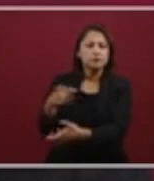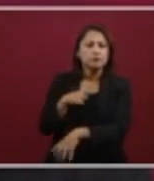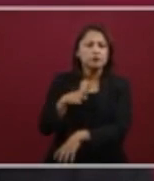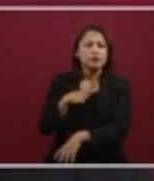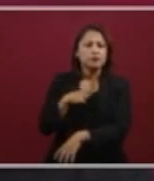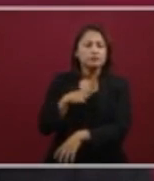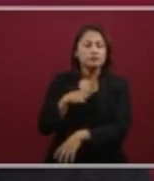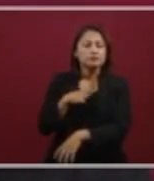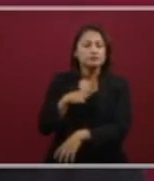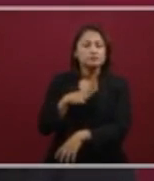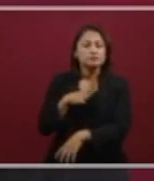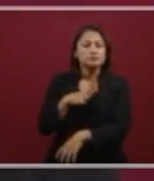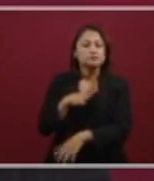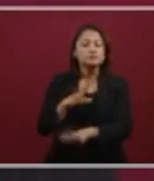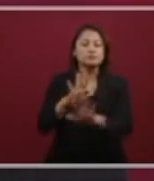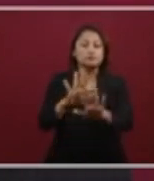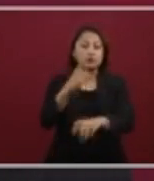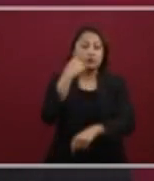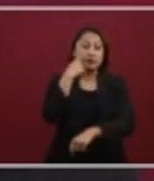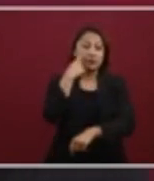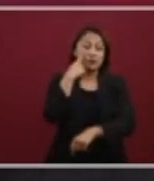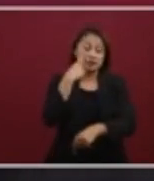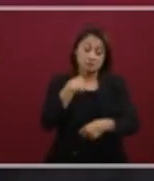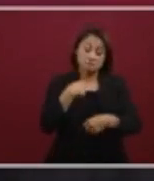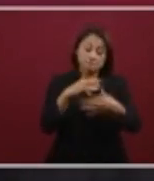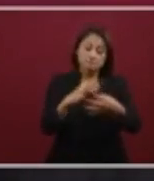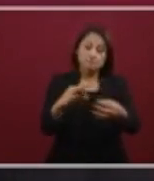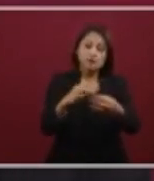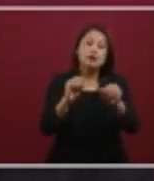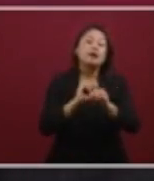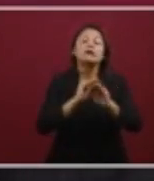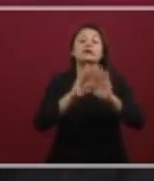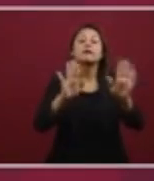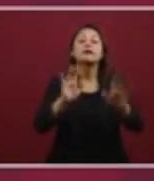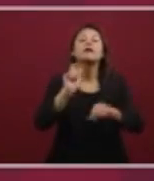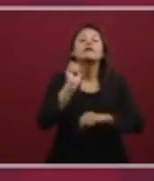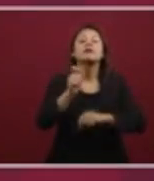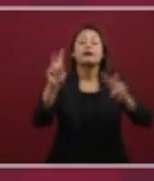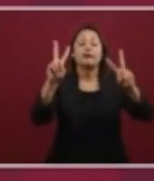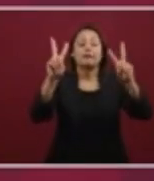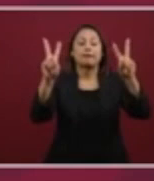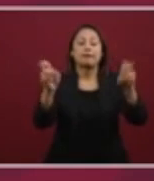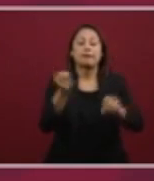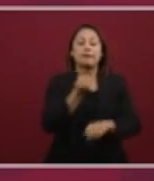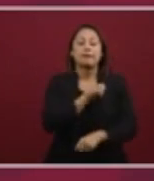quede también absolutamente claro, para la salud del pueblo,